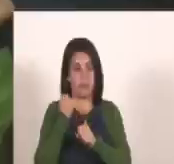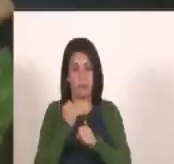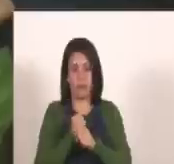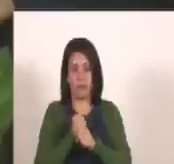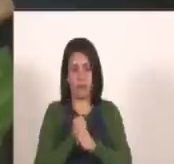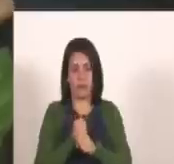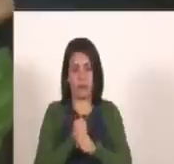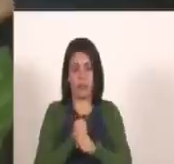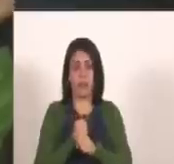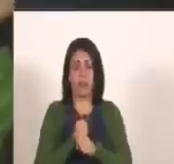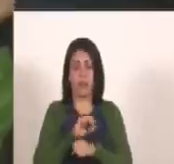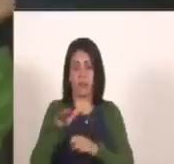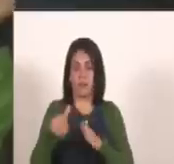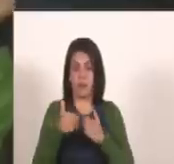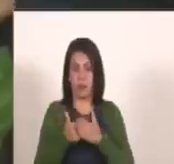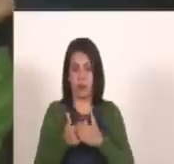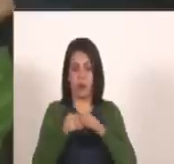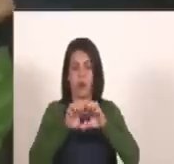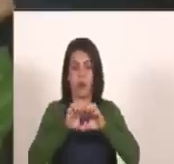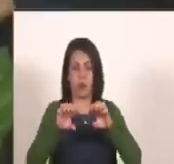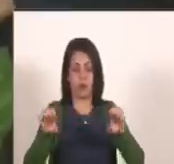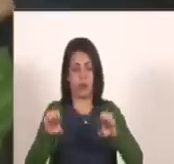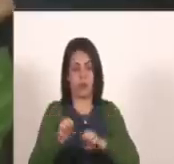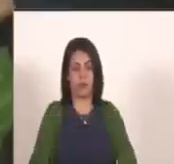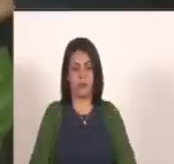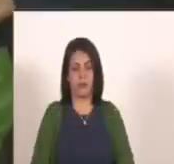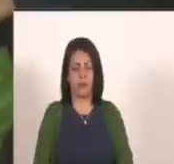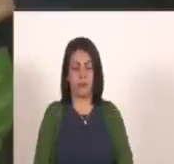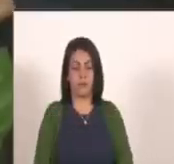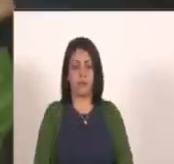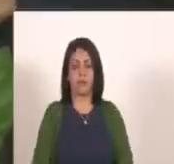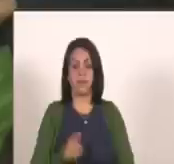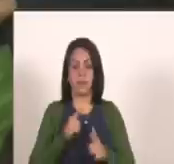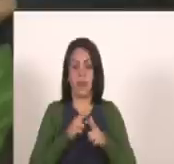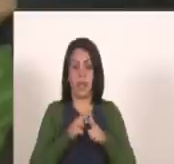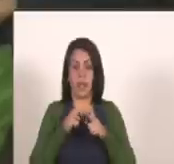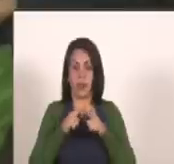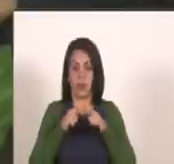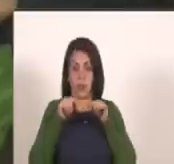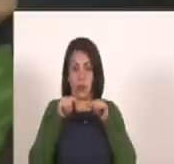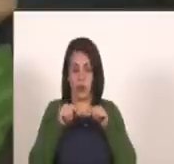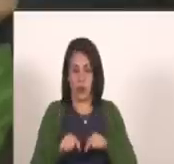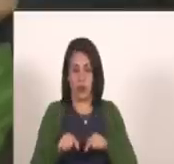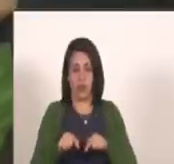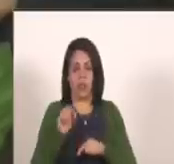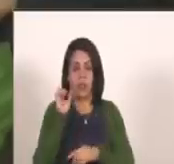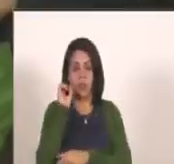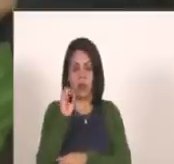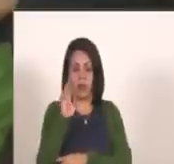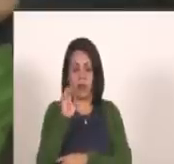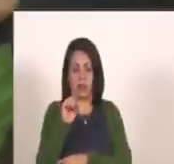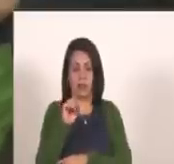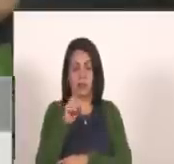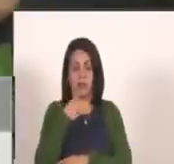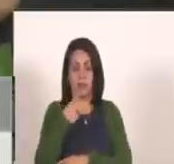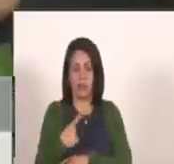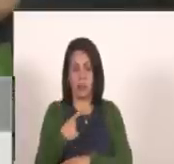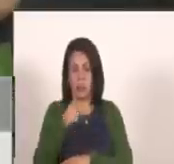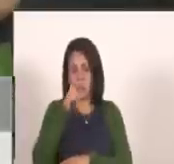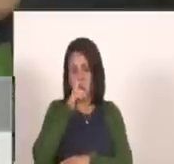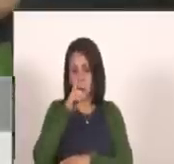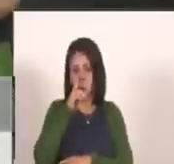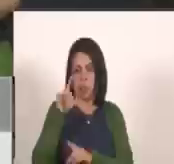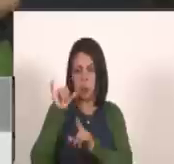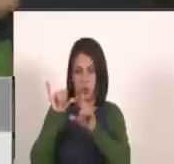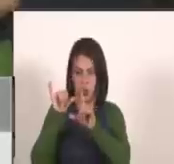emprendimientos, de trabajo, de educación. Es por eso que ante estas sandeces de estos mal